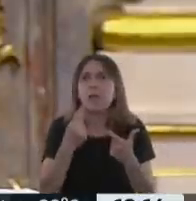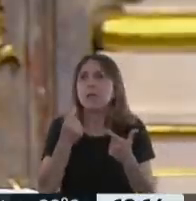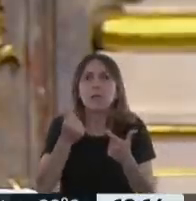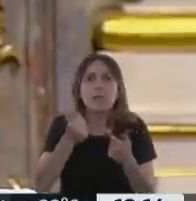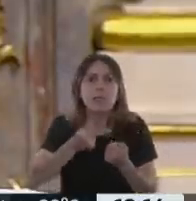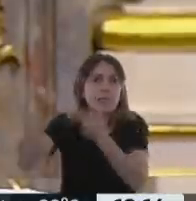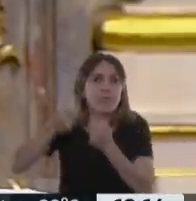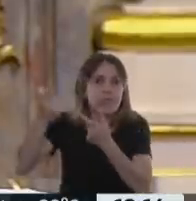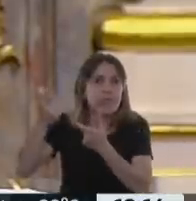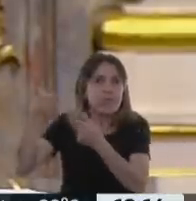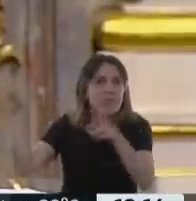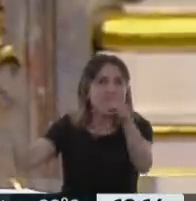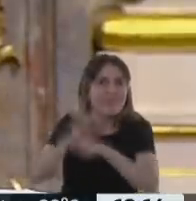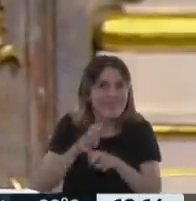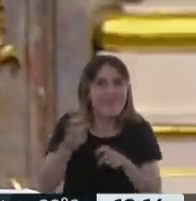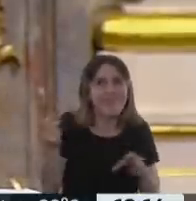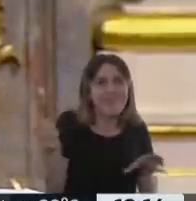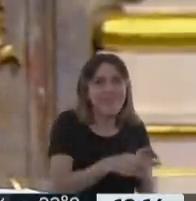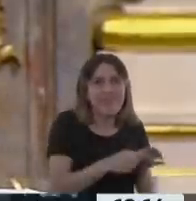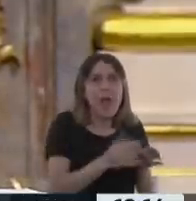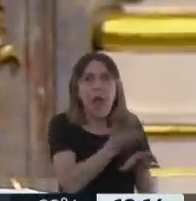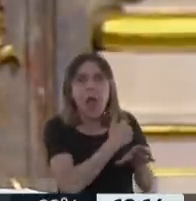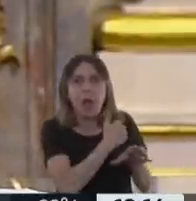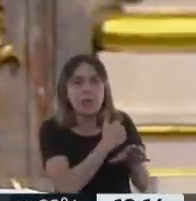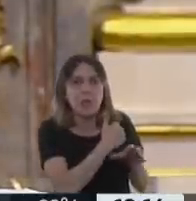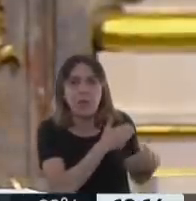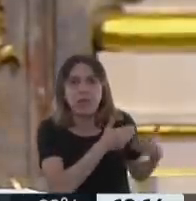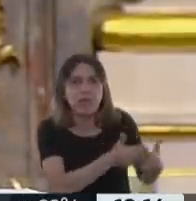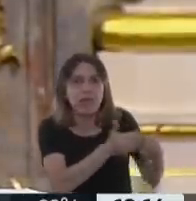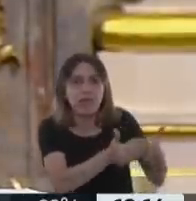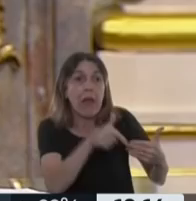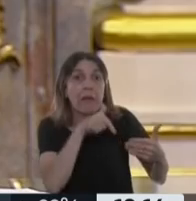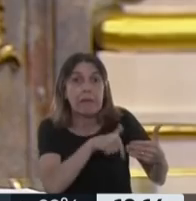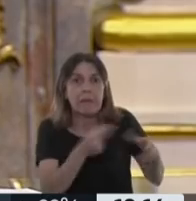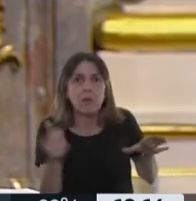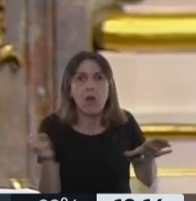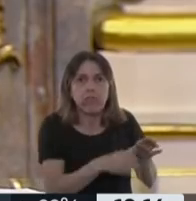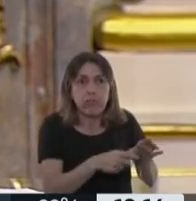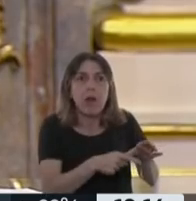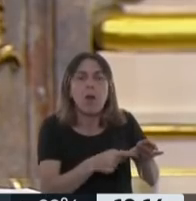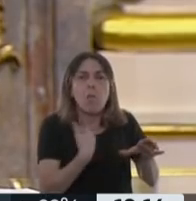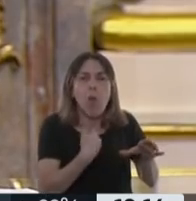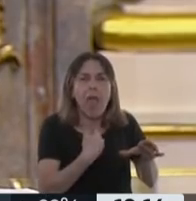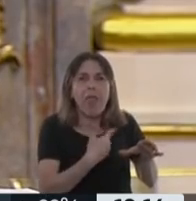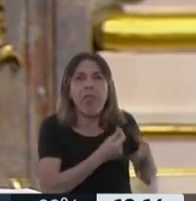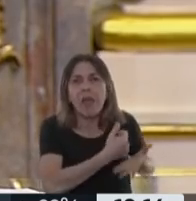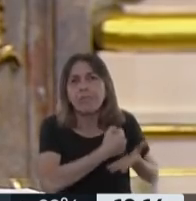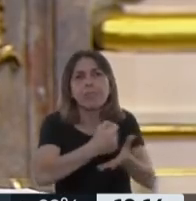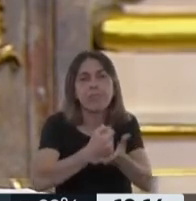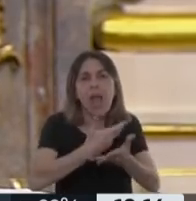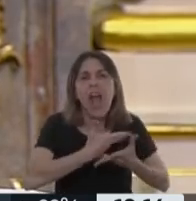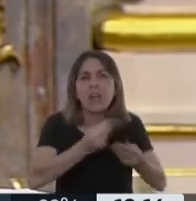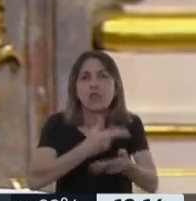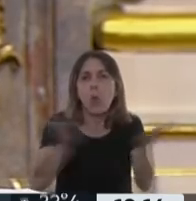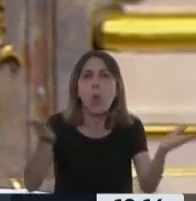que se ha trazado que es lo que consideramos que va a ayudar a que argentina pueda tener